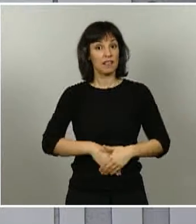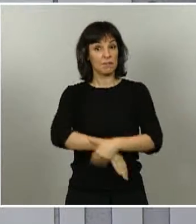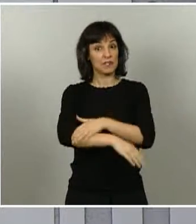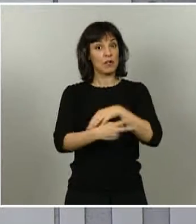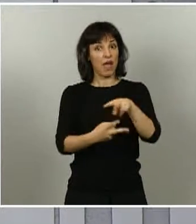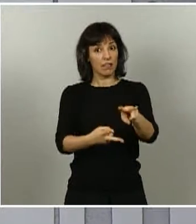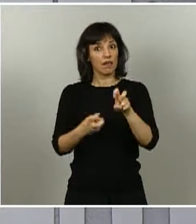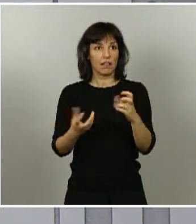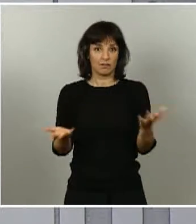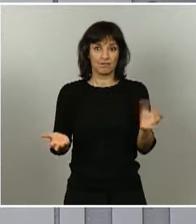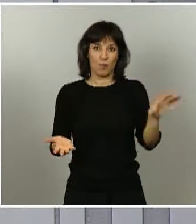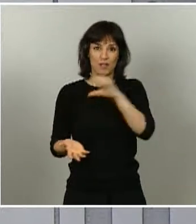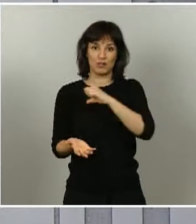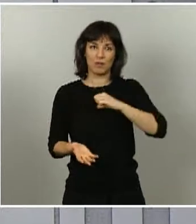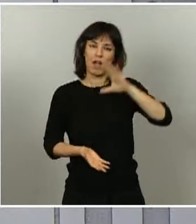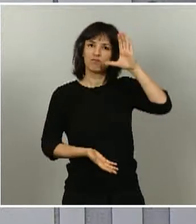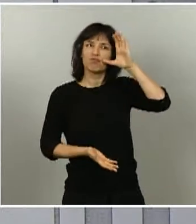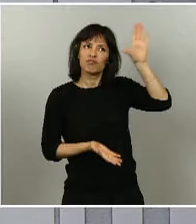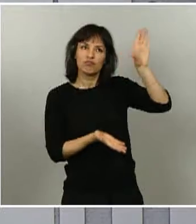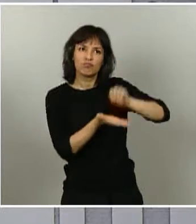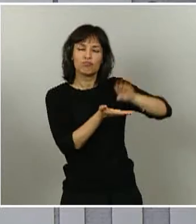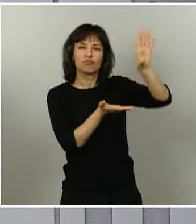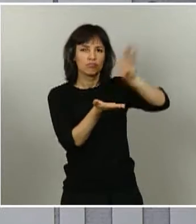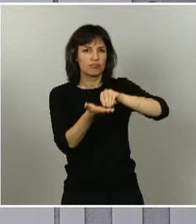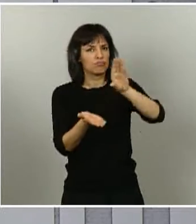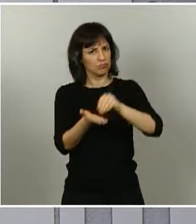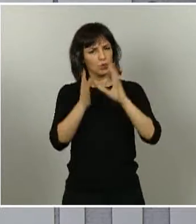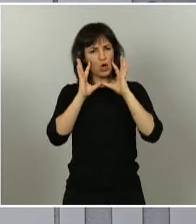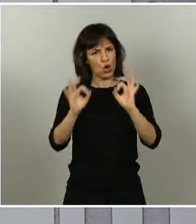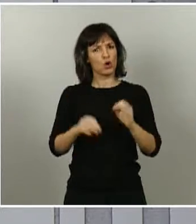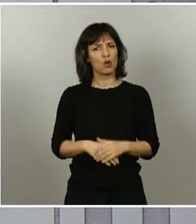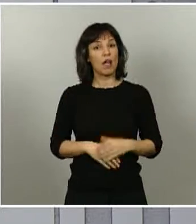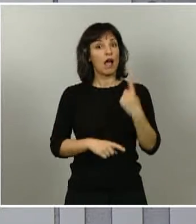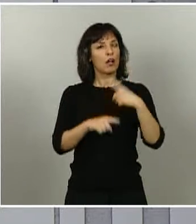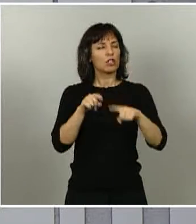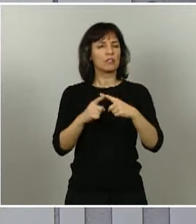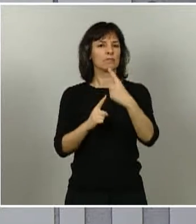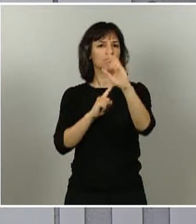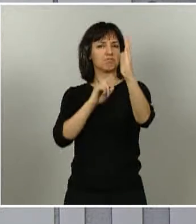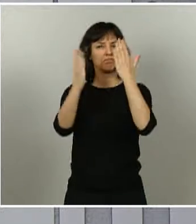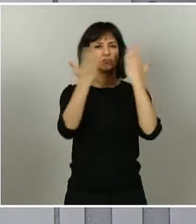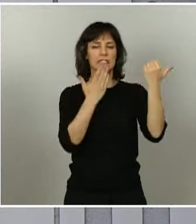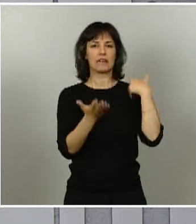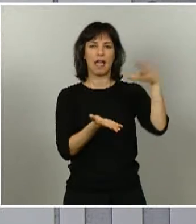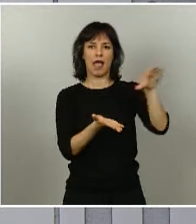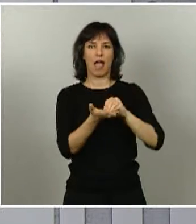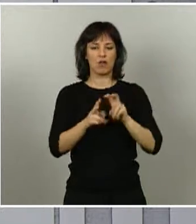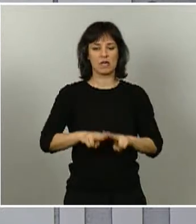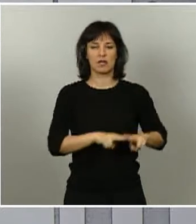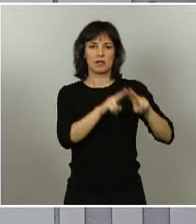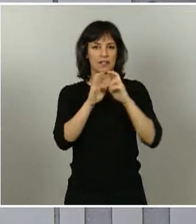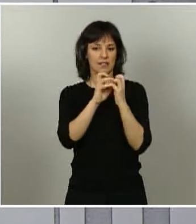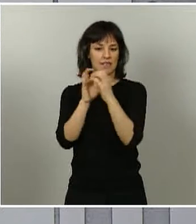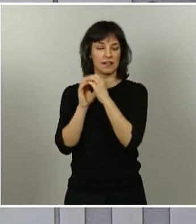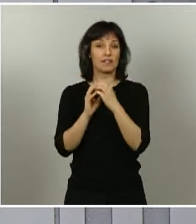a las comunidades autónomas y hay algunas cuestiones que se le han planteado que estamos trabajando. Una de ellas, como he comentado en otras ocasiones, es